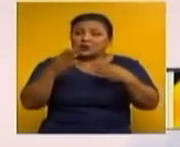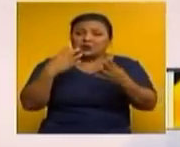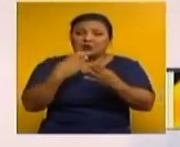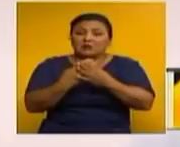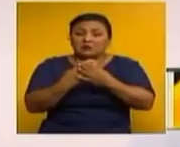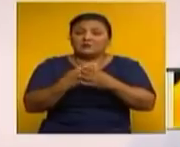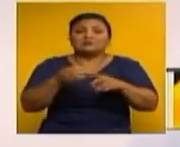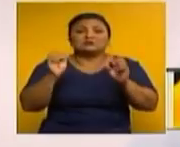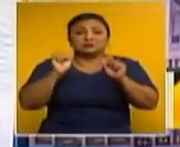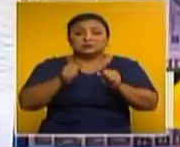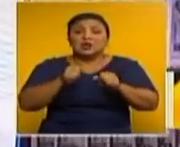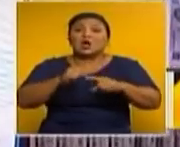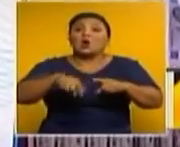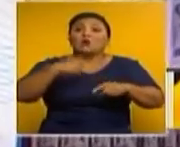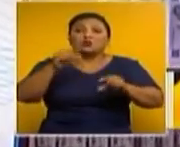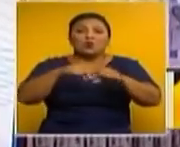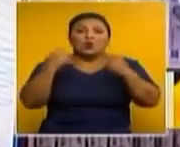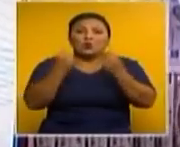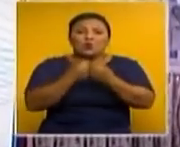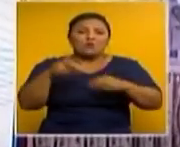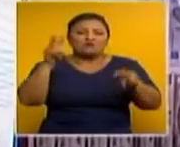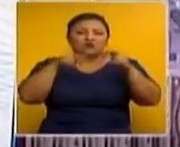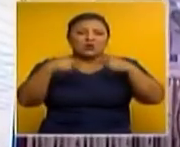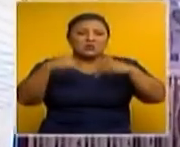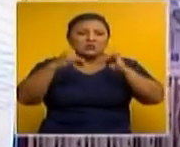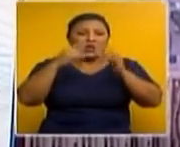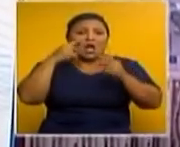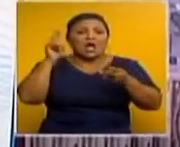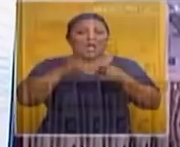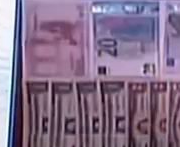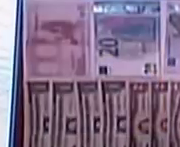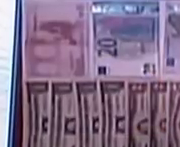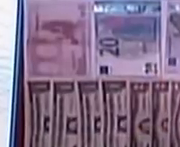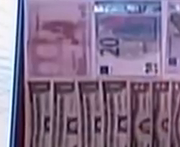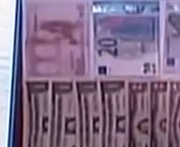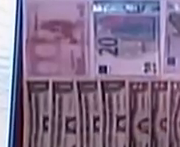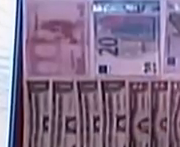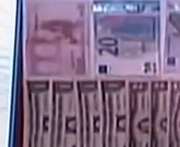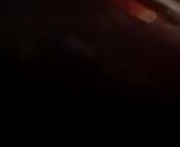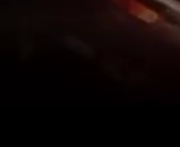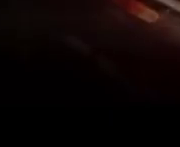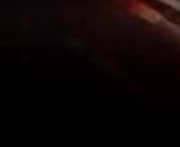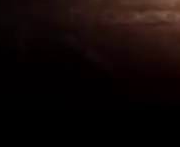rastro al resto de la banda. Jorge Esper, Noticiero 1.